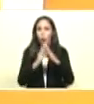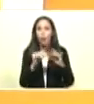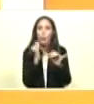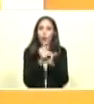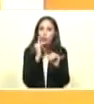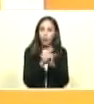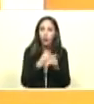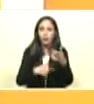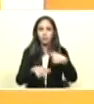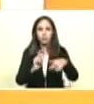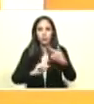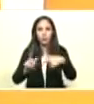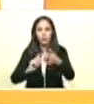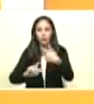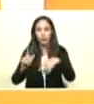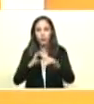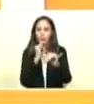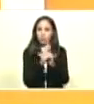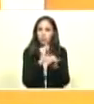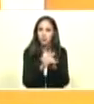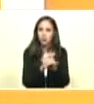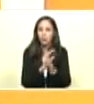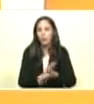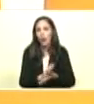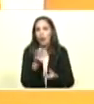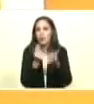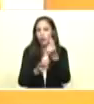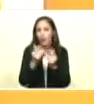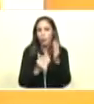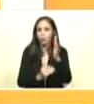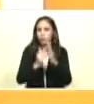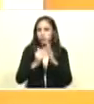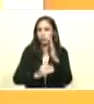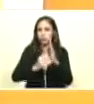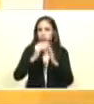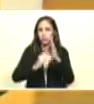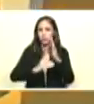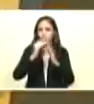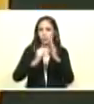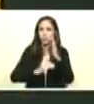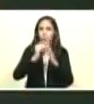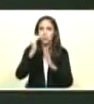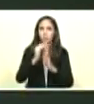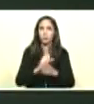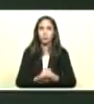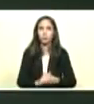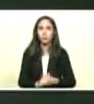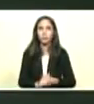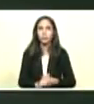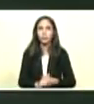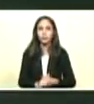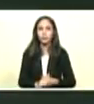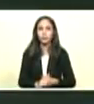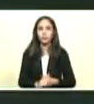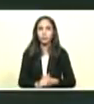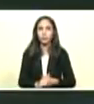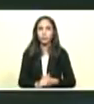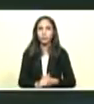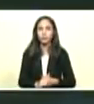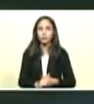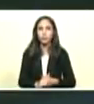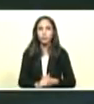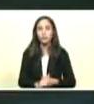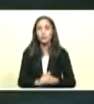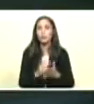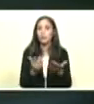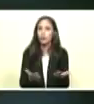va adquiriendo una denominación, un valor superior a su base. La base es el precio